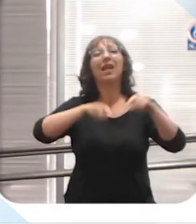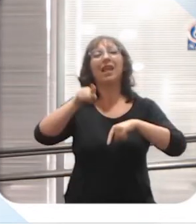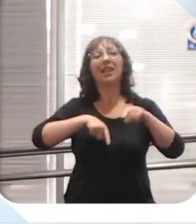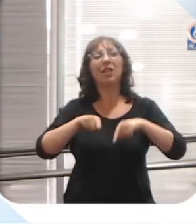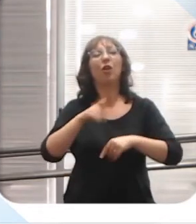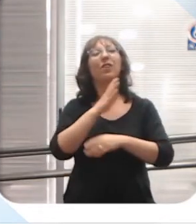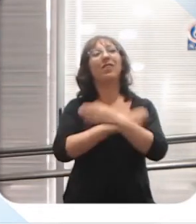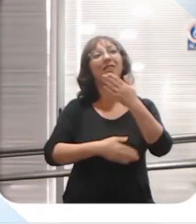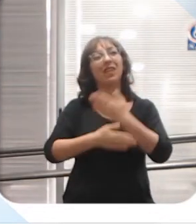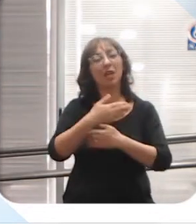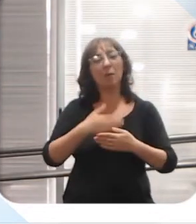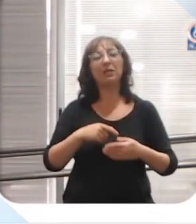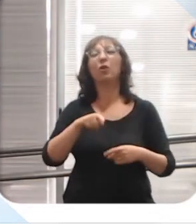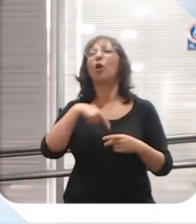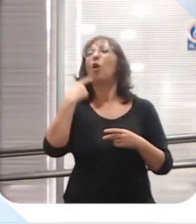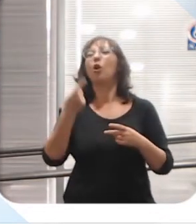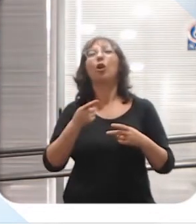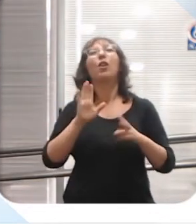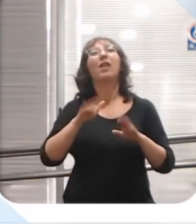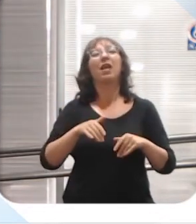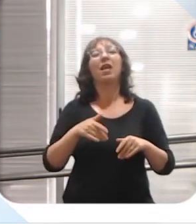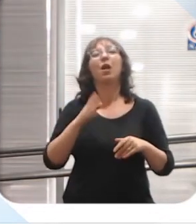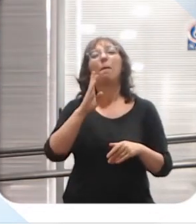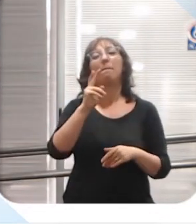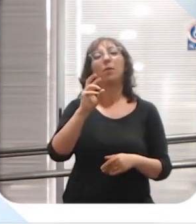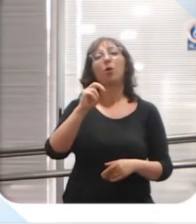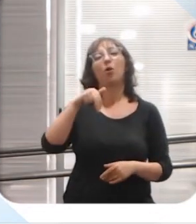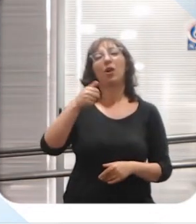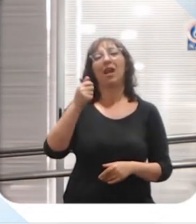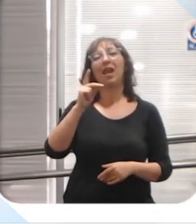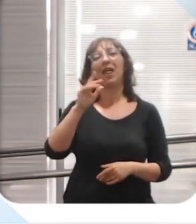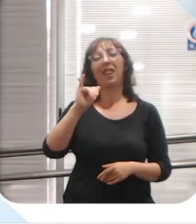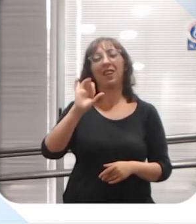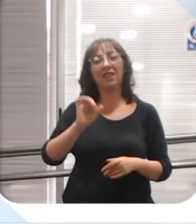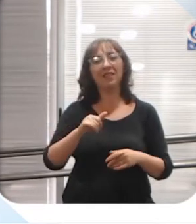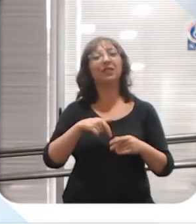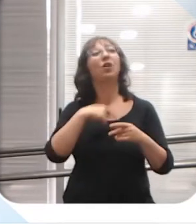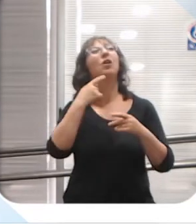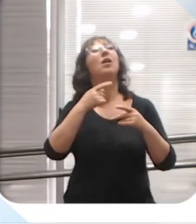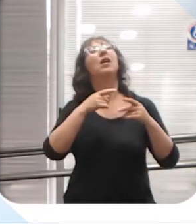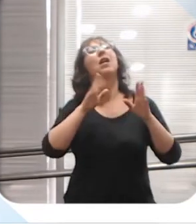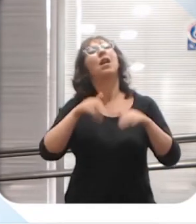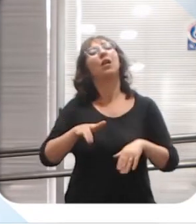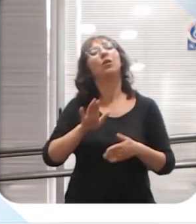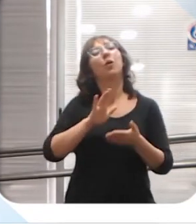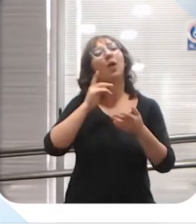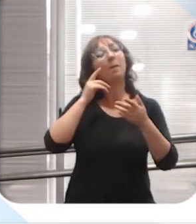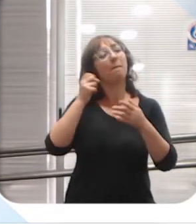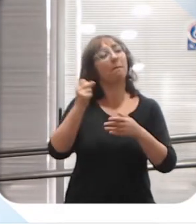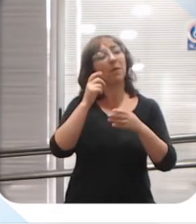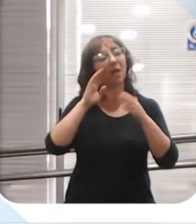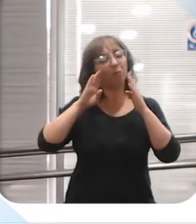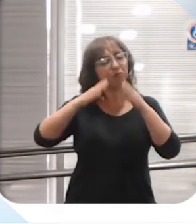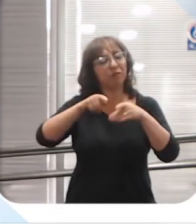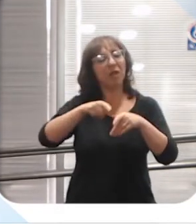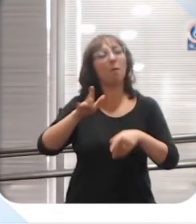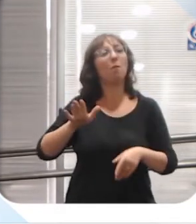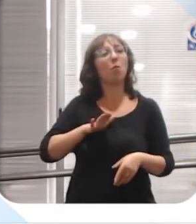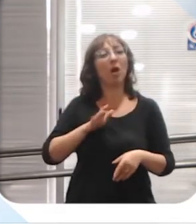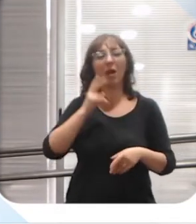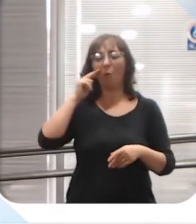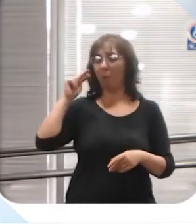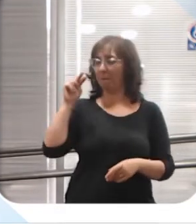para la Discapacidad, después hay otro de Pronadis. De la Comisión de Gestión Social enfatiza en las mujeres. Es una